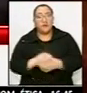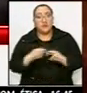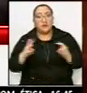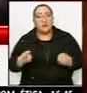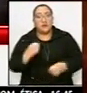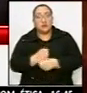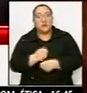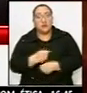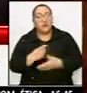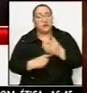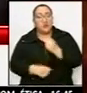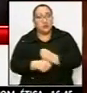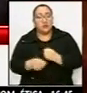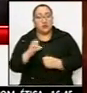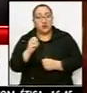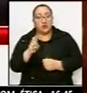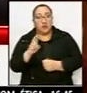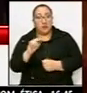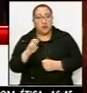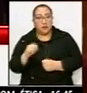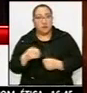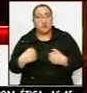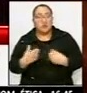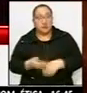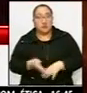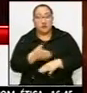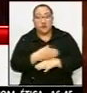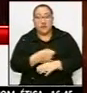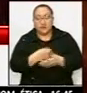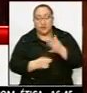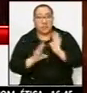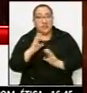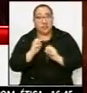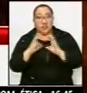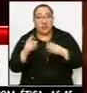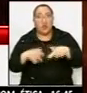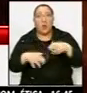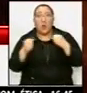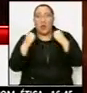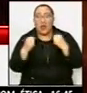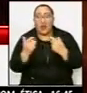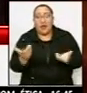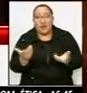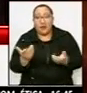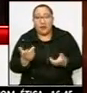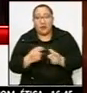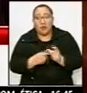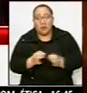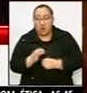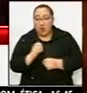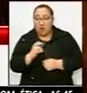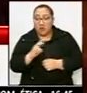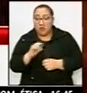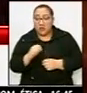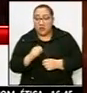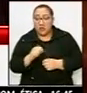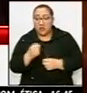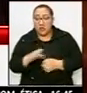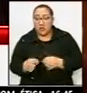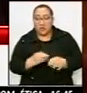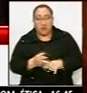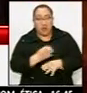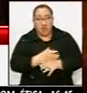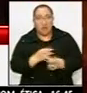desarrollada en la convención tuvo el antecedente de 15 días de huelga en la que la provincia de la convención, que se ha dicho de